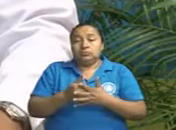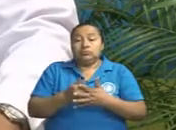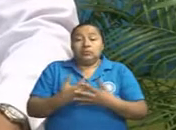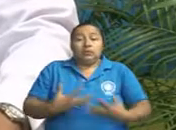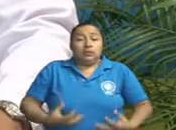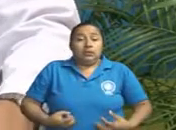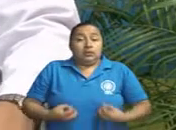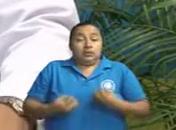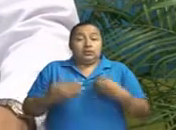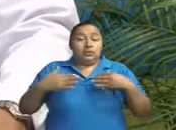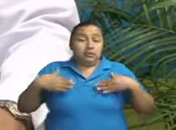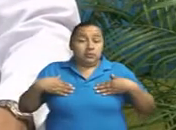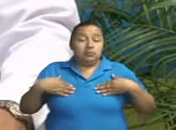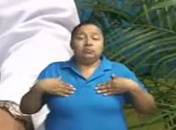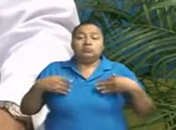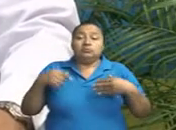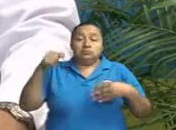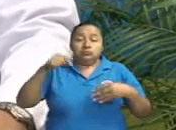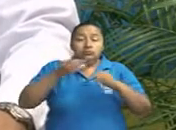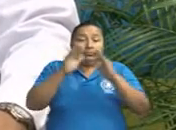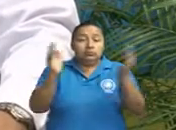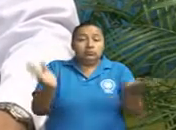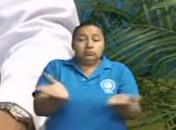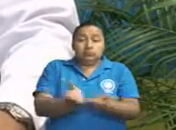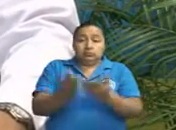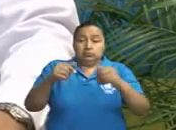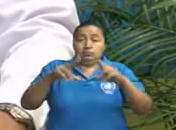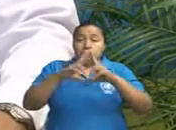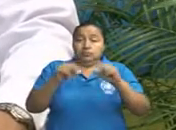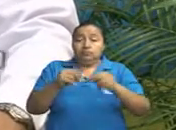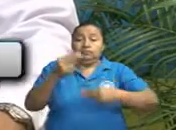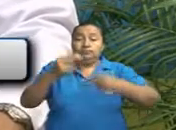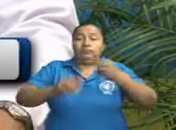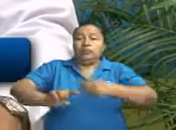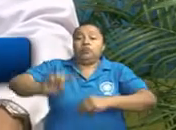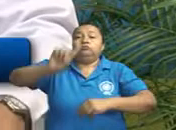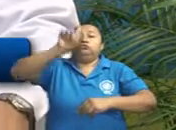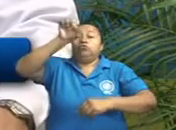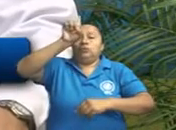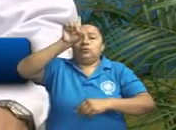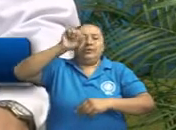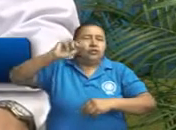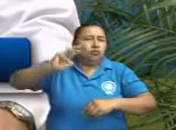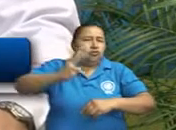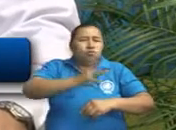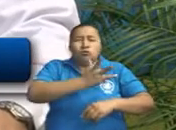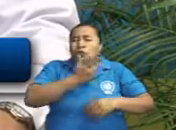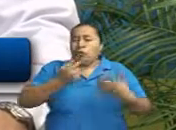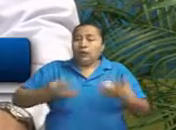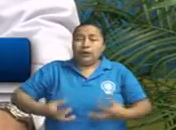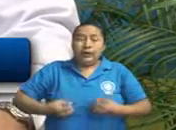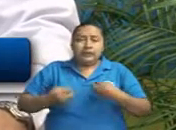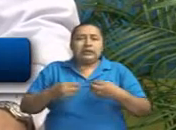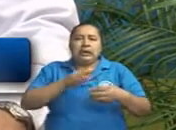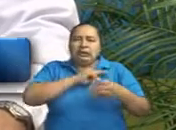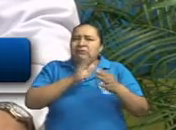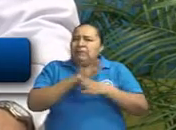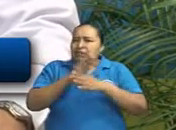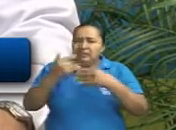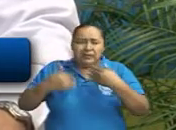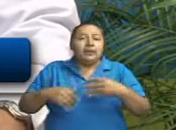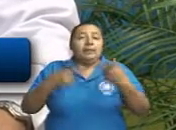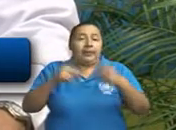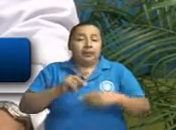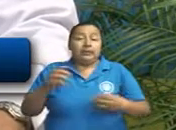de mama a nivel mundial y en Nicaragua también es número uno, ¿sí? De todos los cánceres. Es una patología